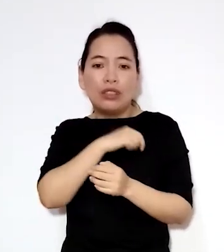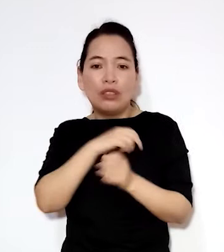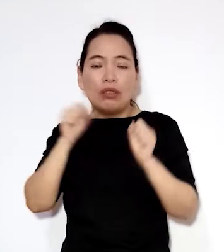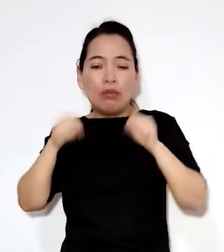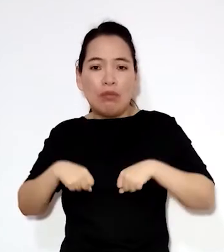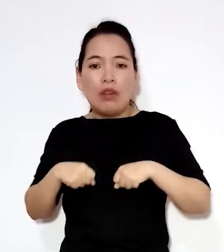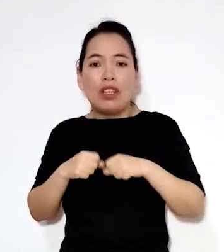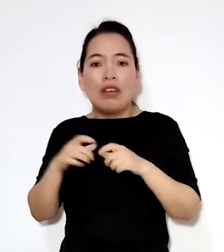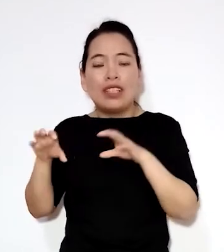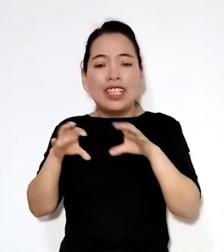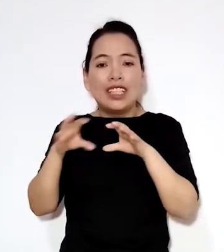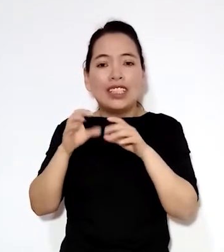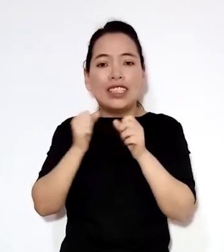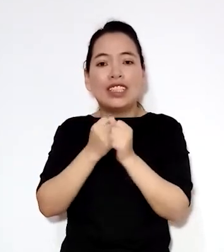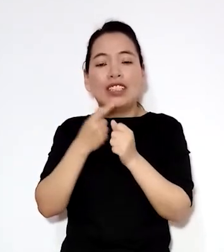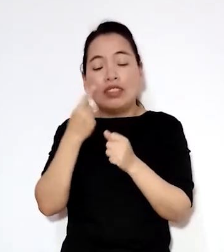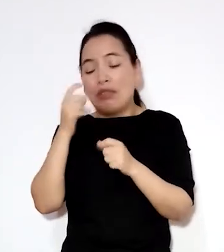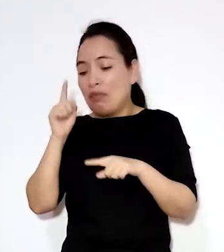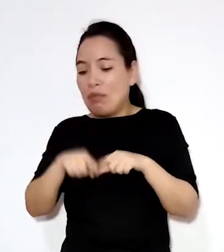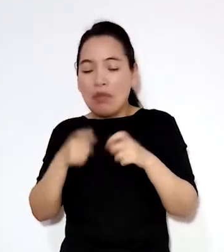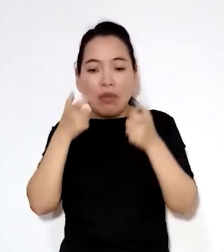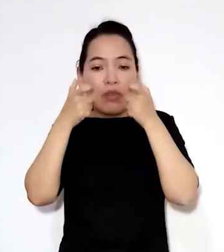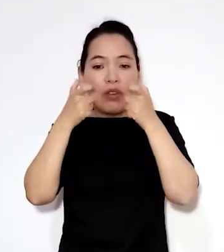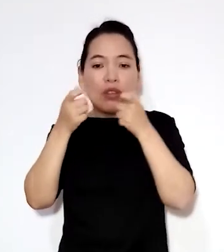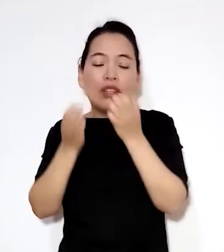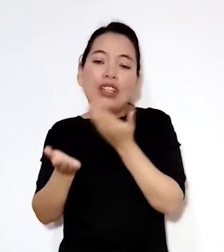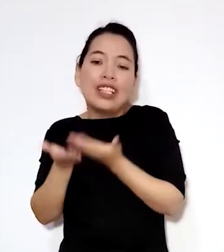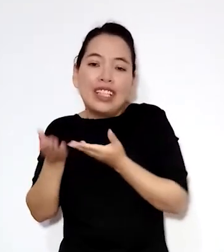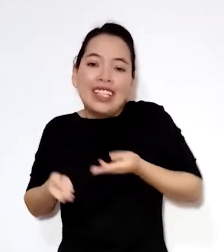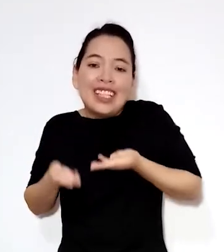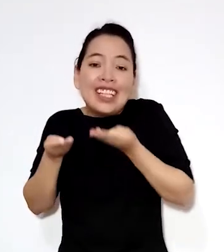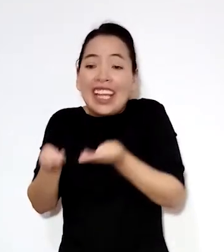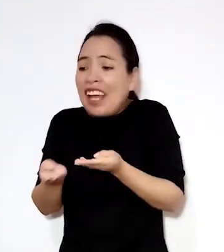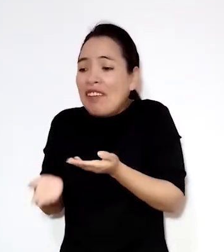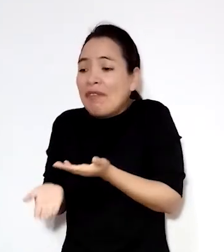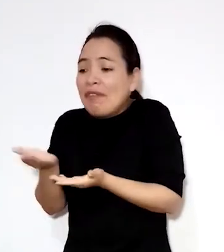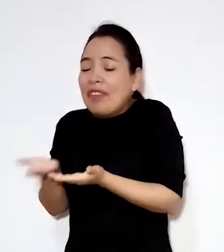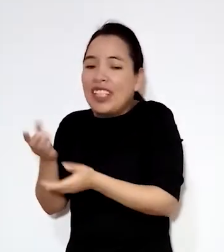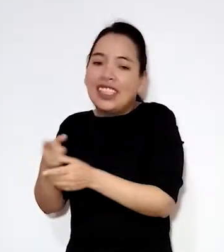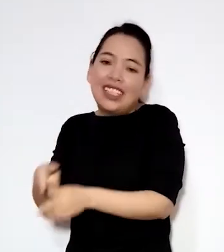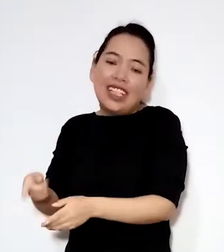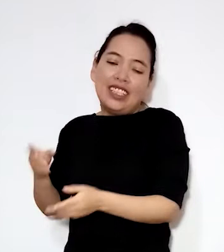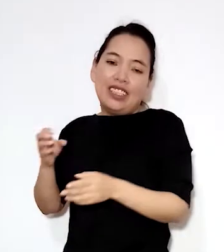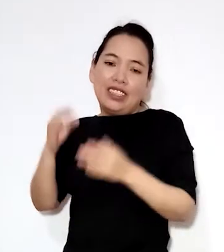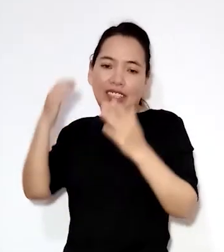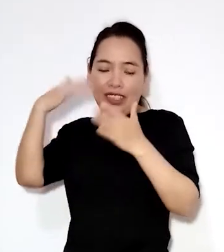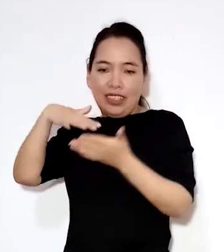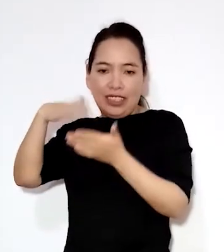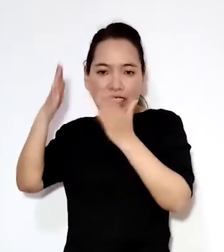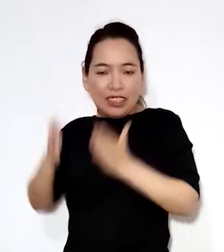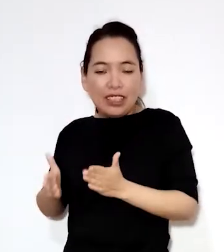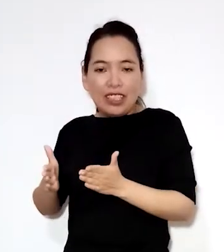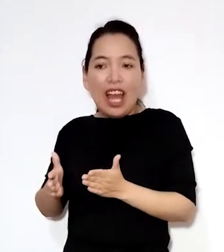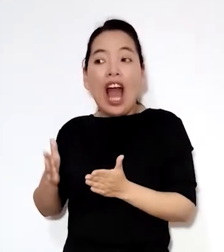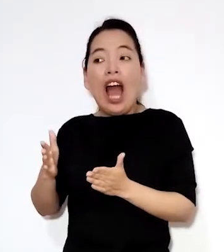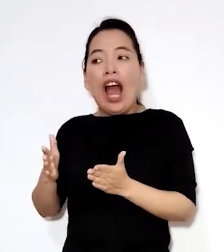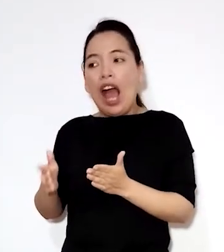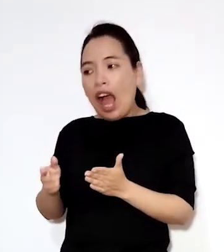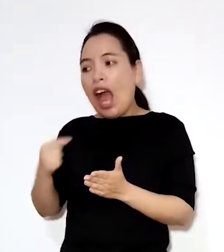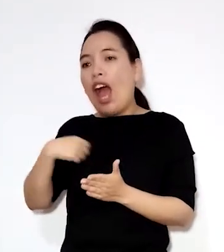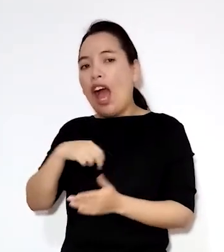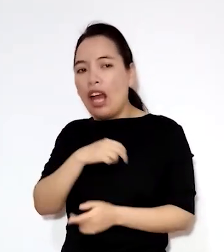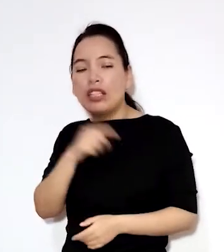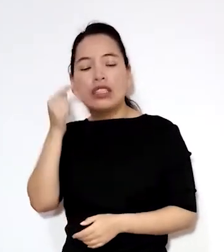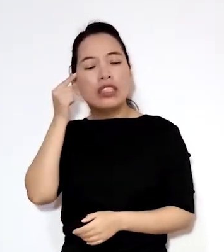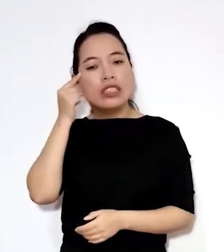de las estructuras formales y generales que no podemos entonces monitorear y que no podemos entonces